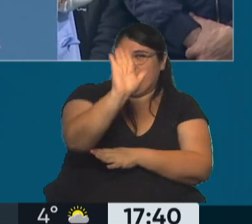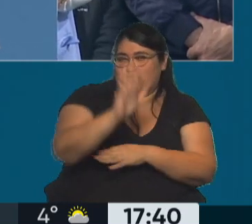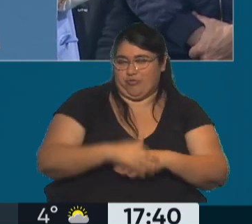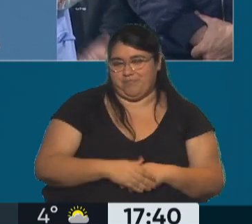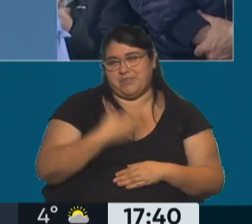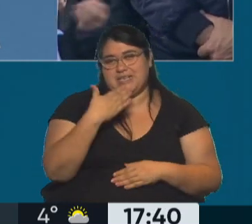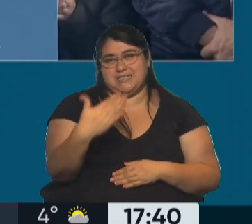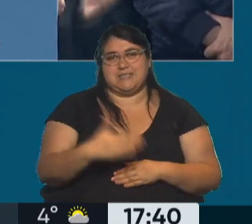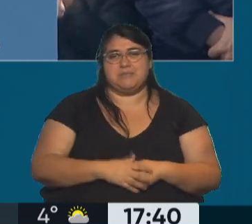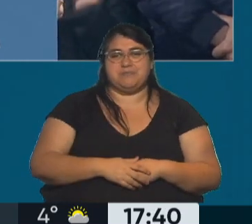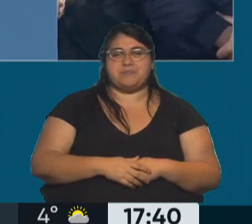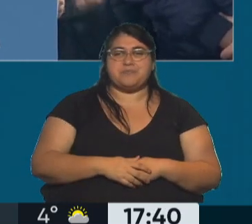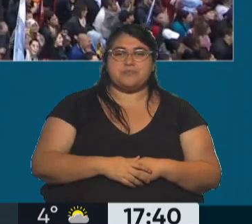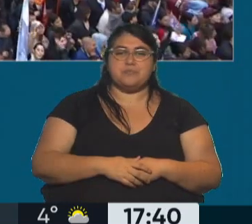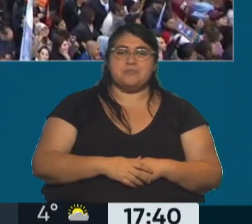Gracias.